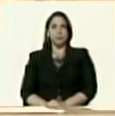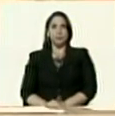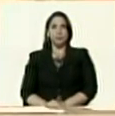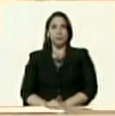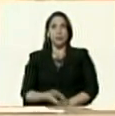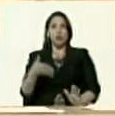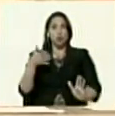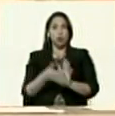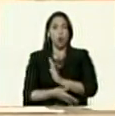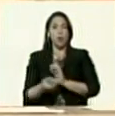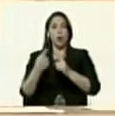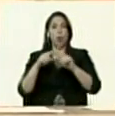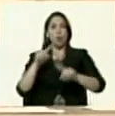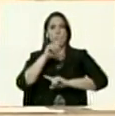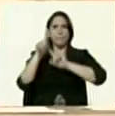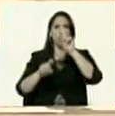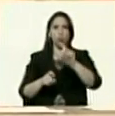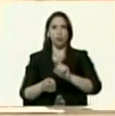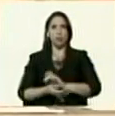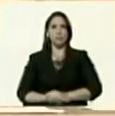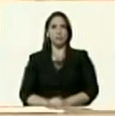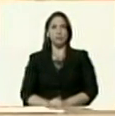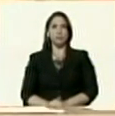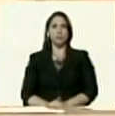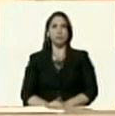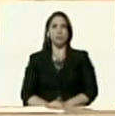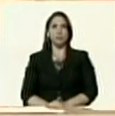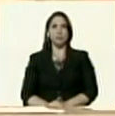Sobre la otra pregunta,